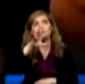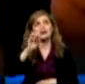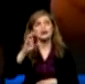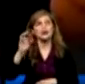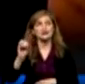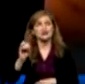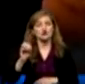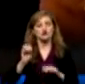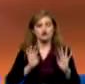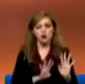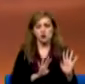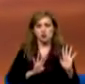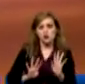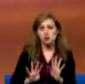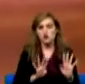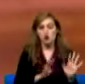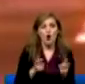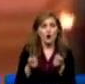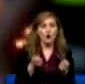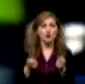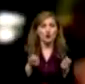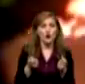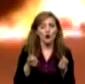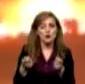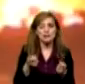fueron desplegados en Juján para controlar los